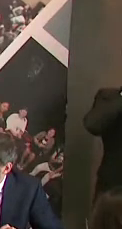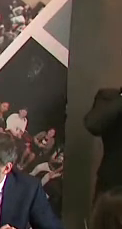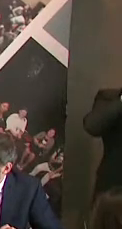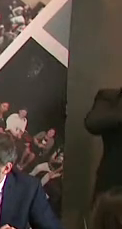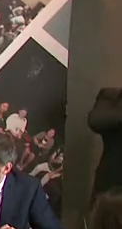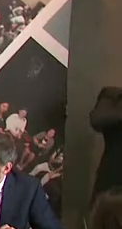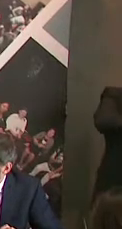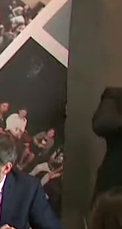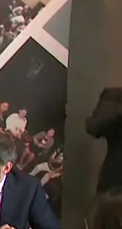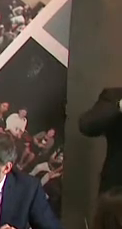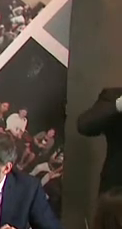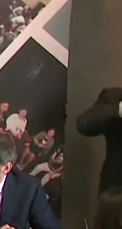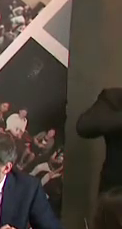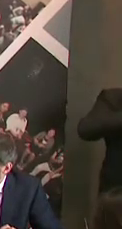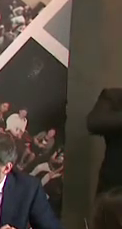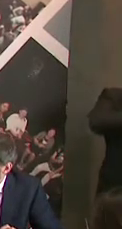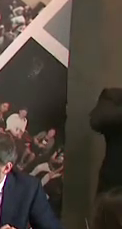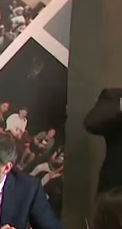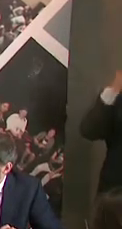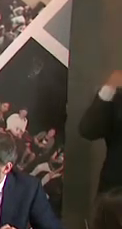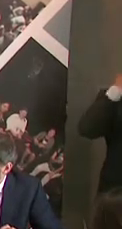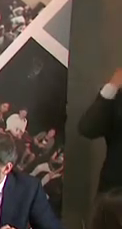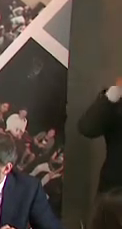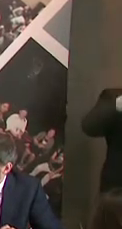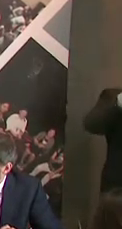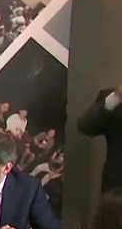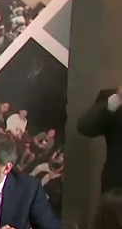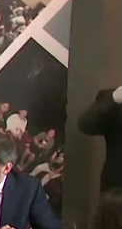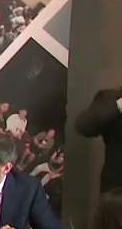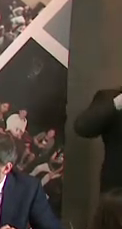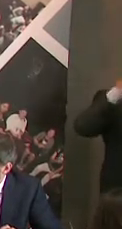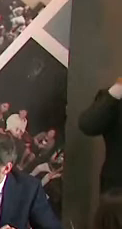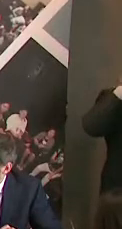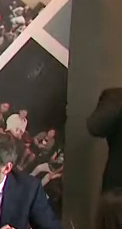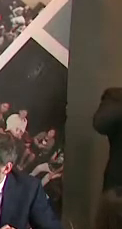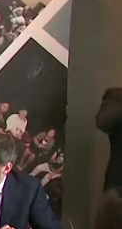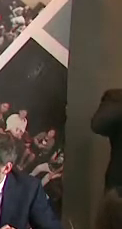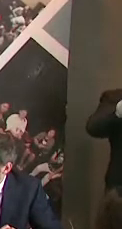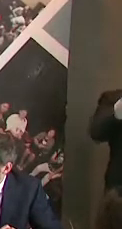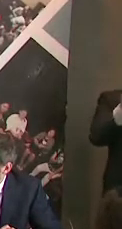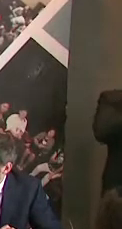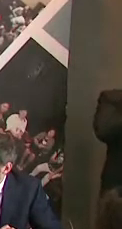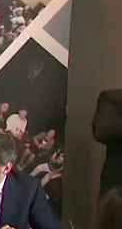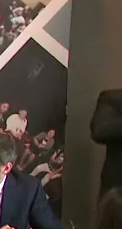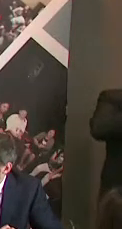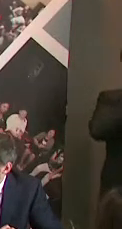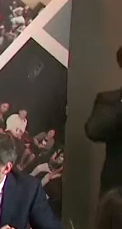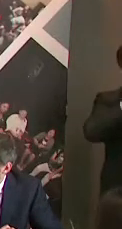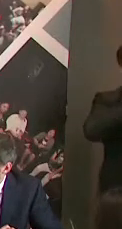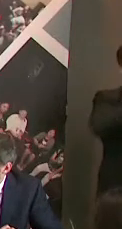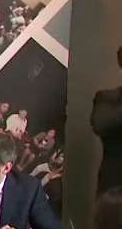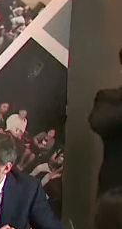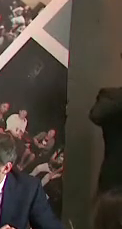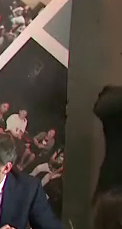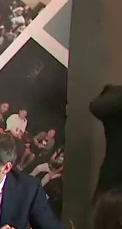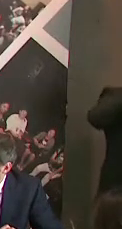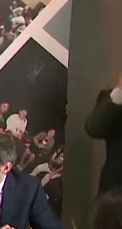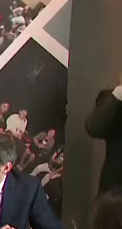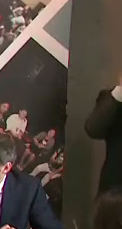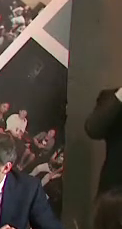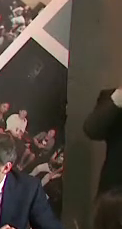de las mujeres, con el tema de la democracia paritaria. Mujeres que formando parte de diferentes partidos políticos, de